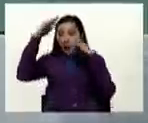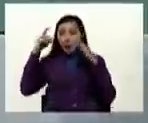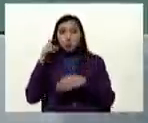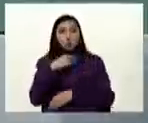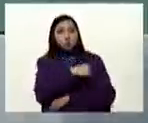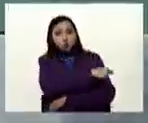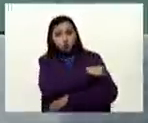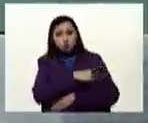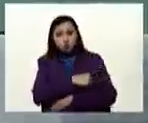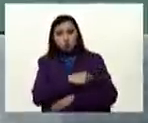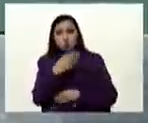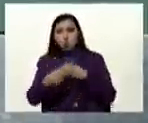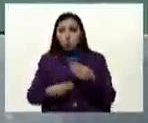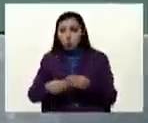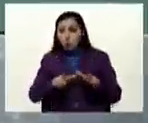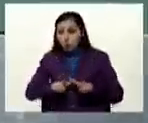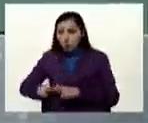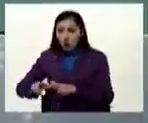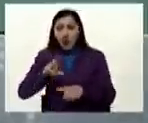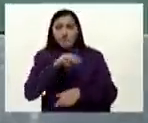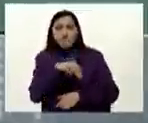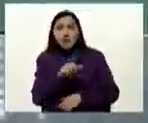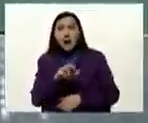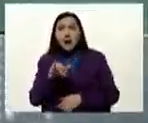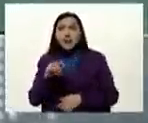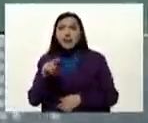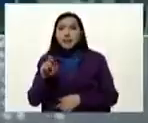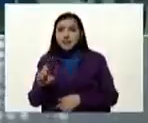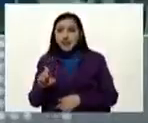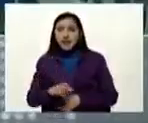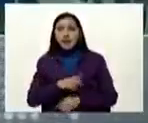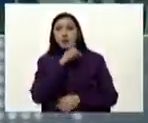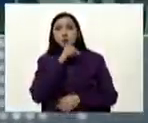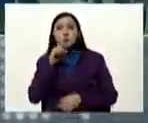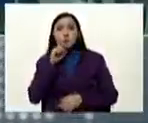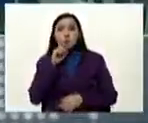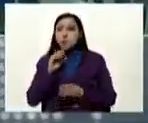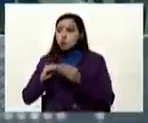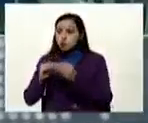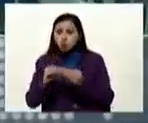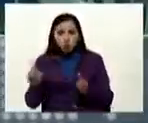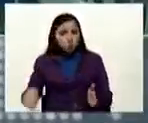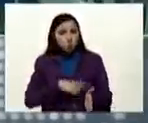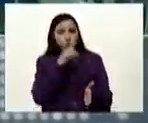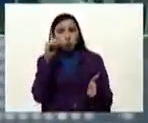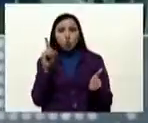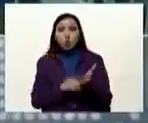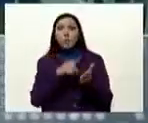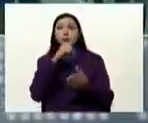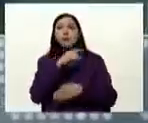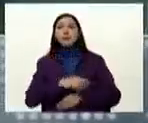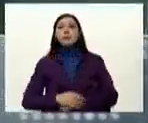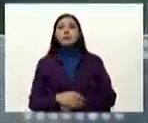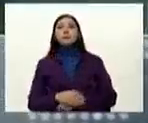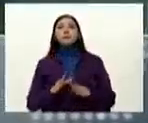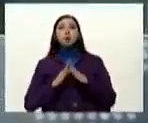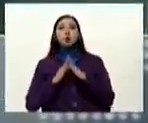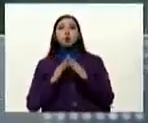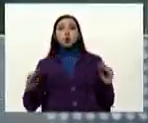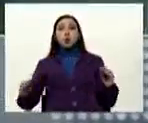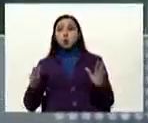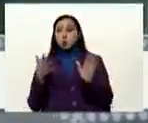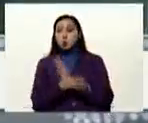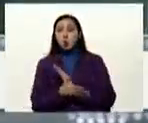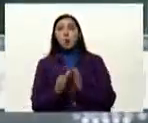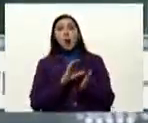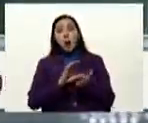del Marite, que lleva el nombre de Raúl Leoni. Rehabilitándola completamente. Bueno, todo el tema de la